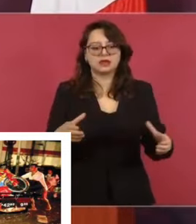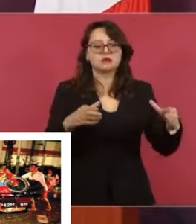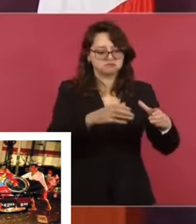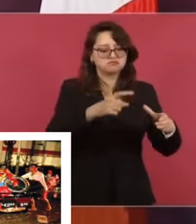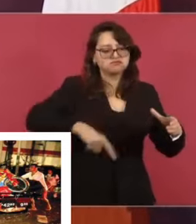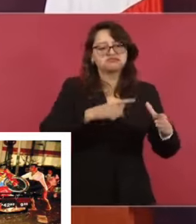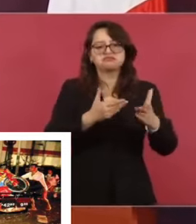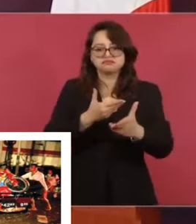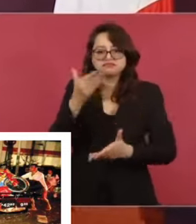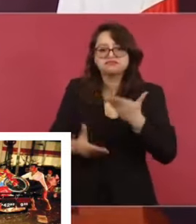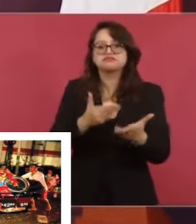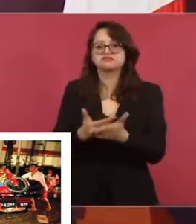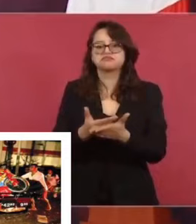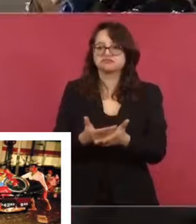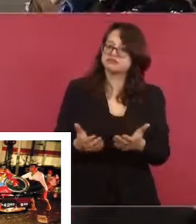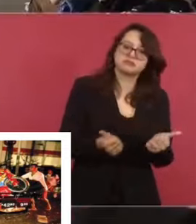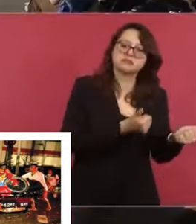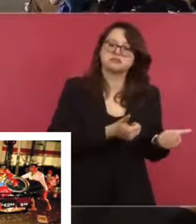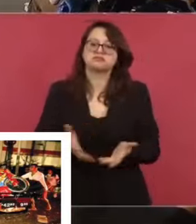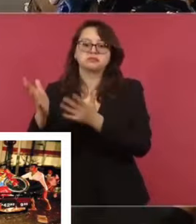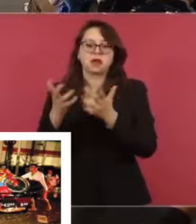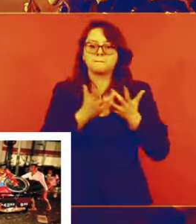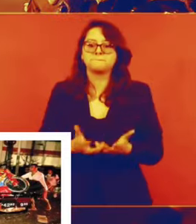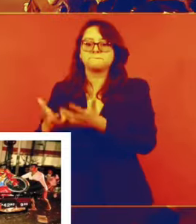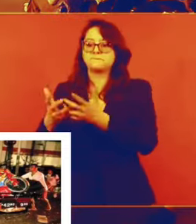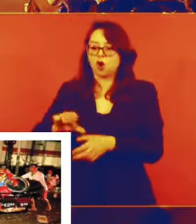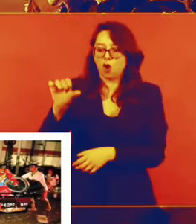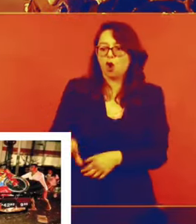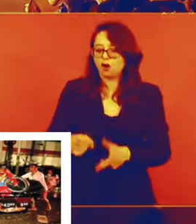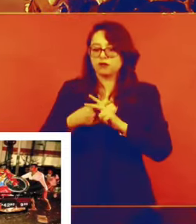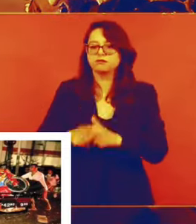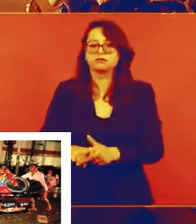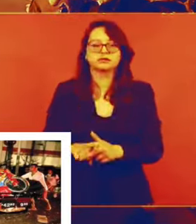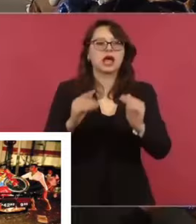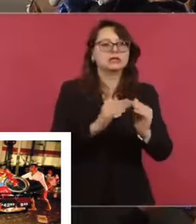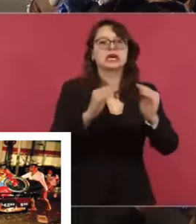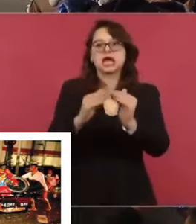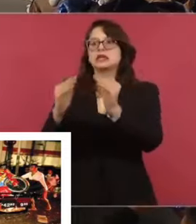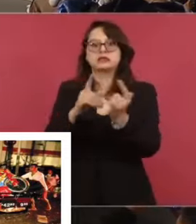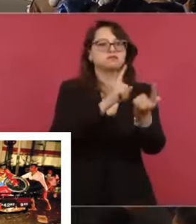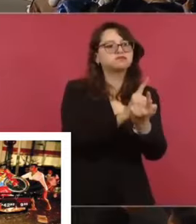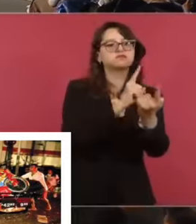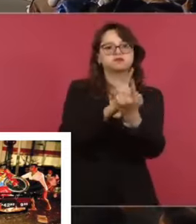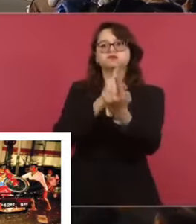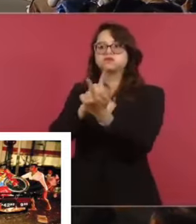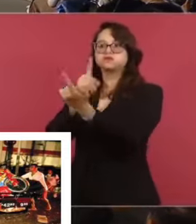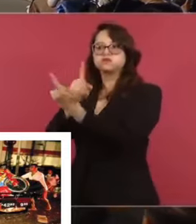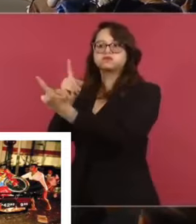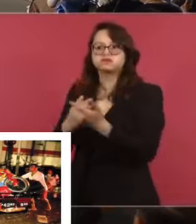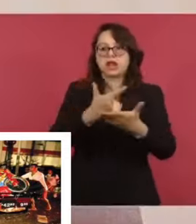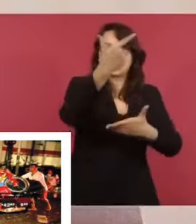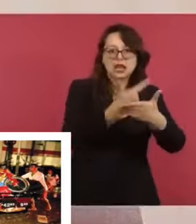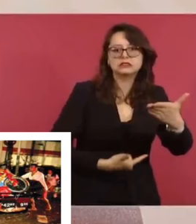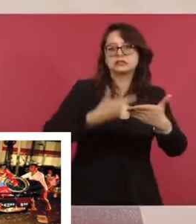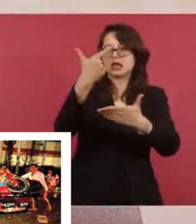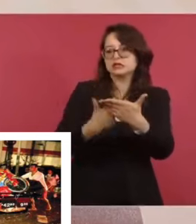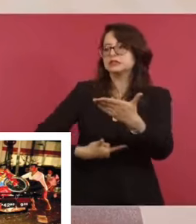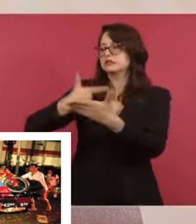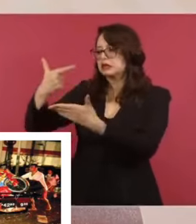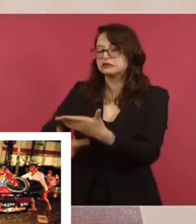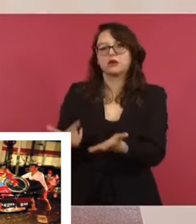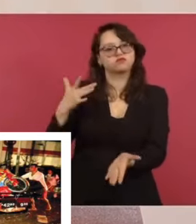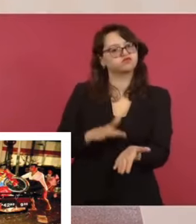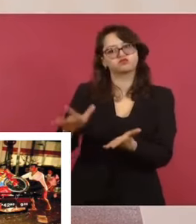servidores de la Nación para iniciar hoy mismo los censos, casa por casa, para